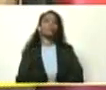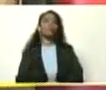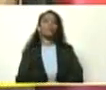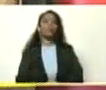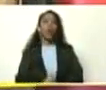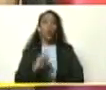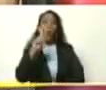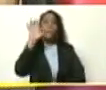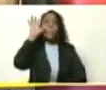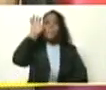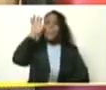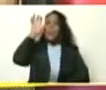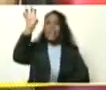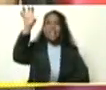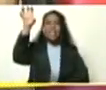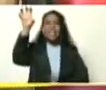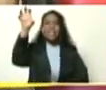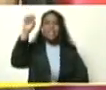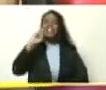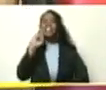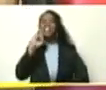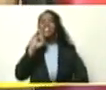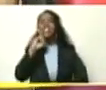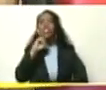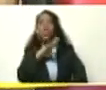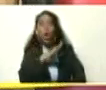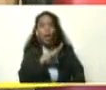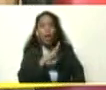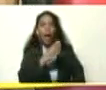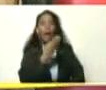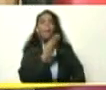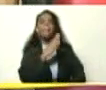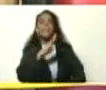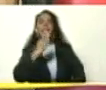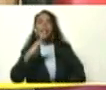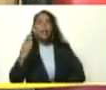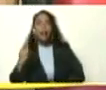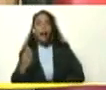un país con una historia centenaria,